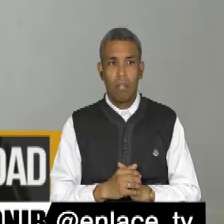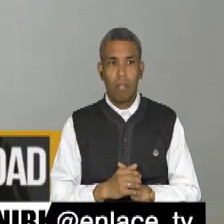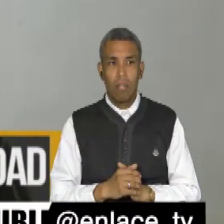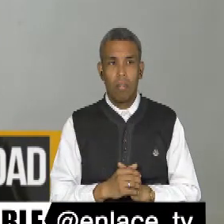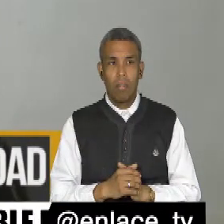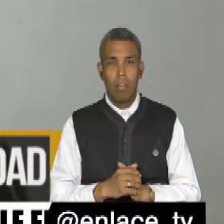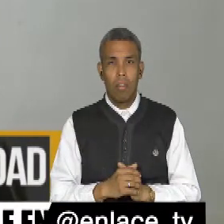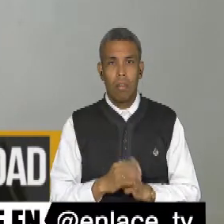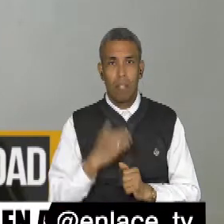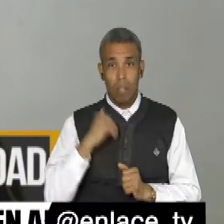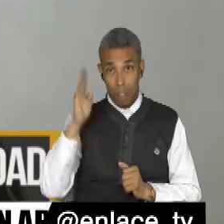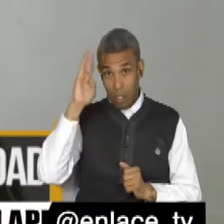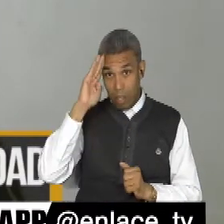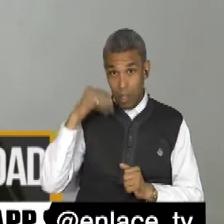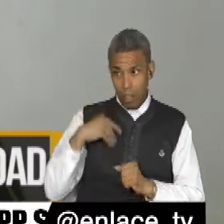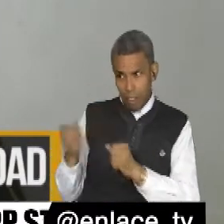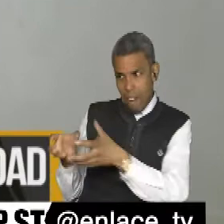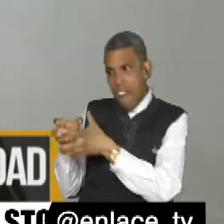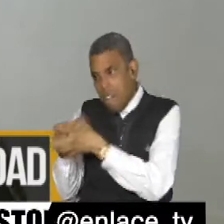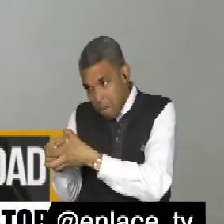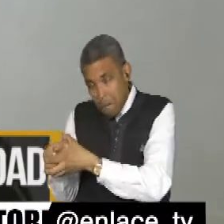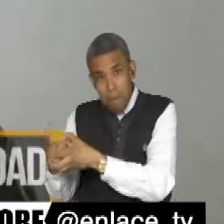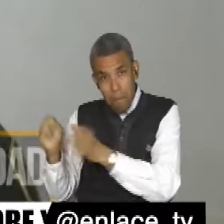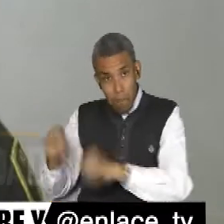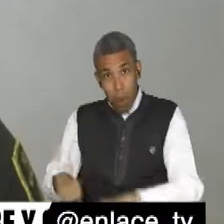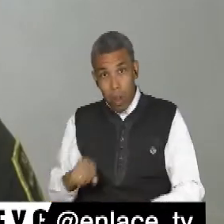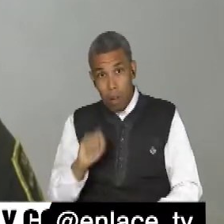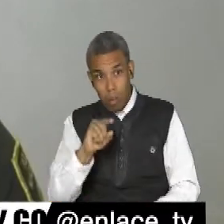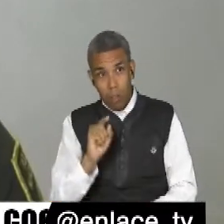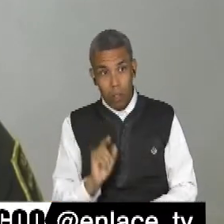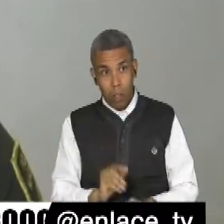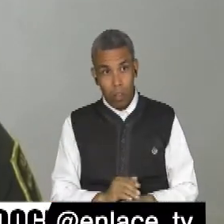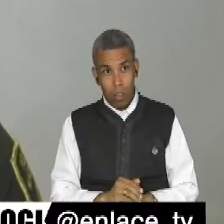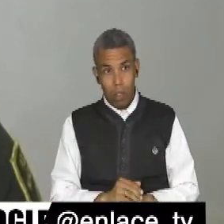un policía lo agarre a uno del cuello para reducir? Está dentro de los protocolos.